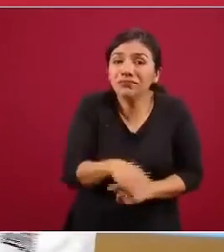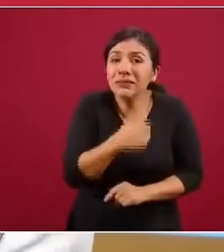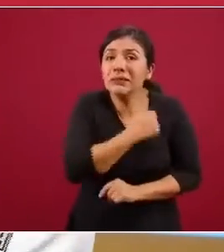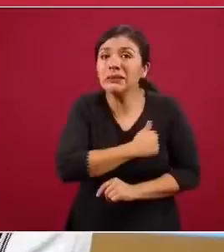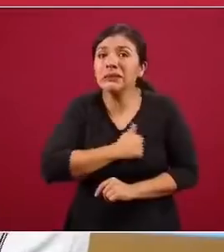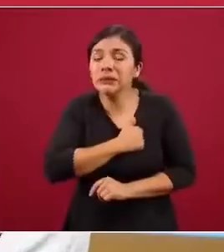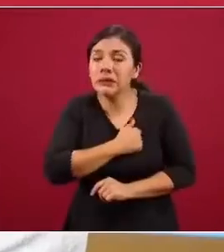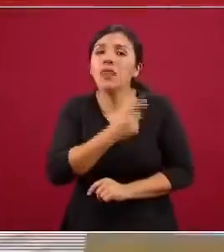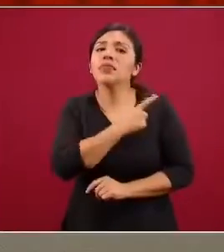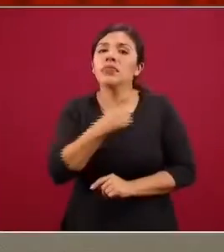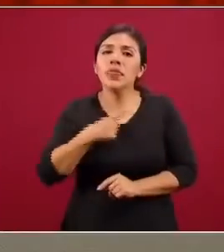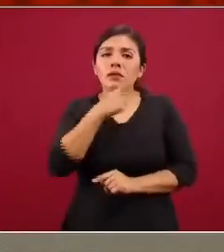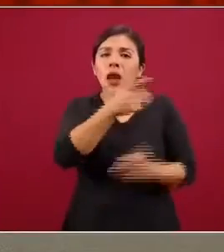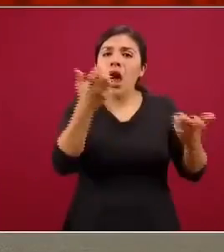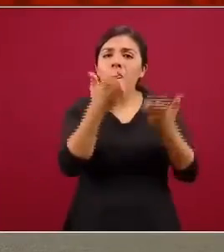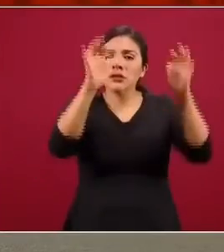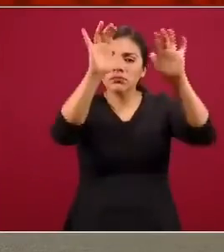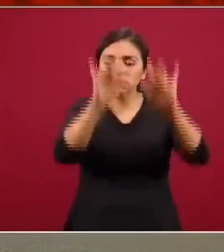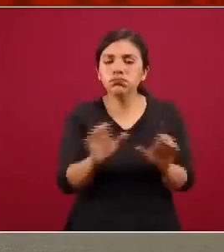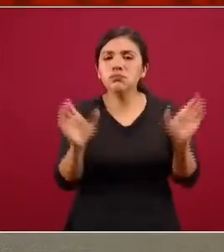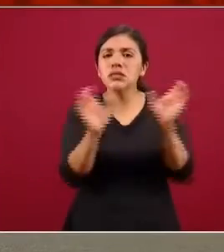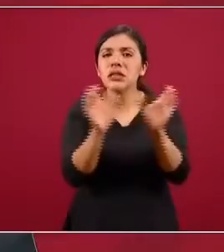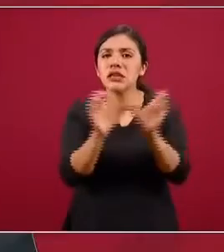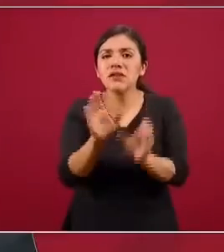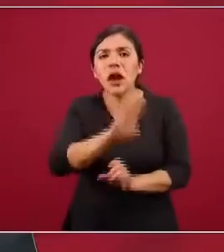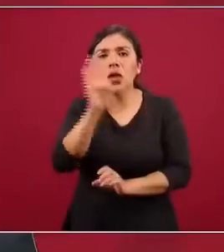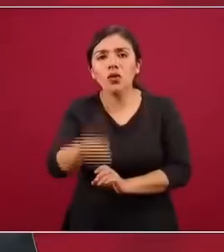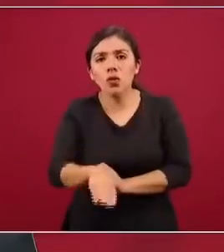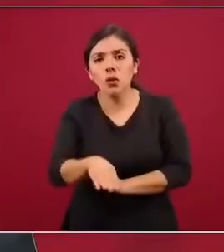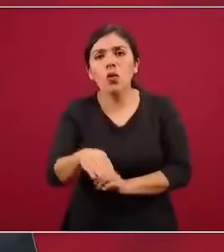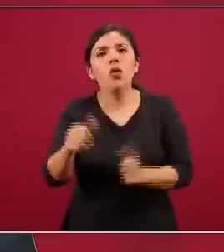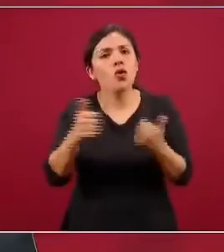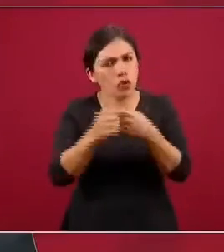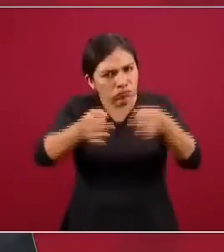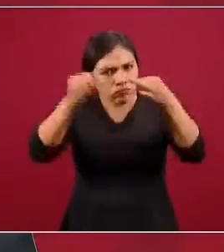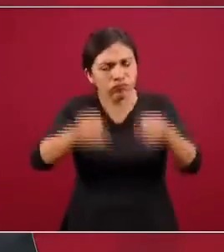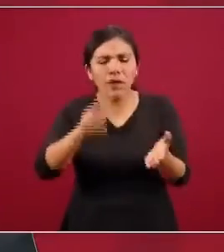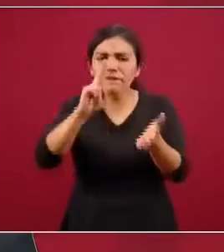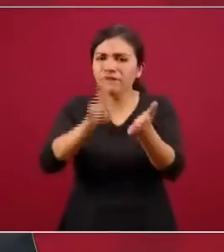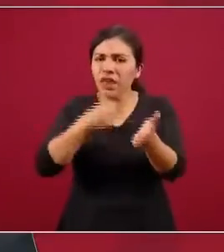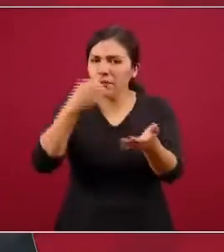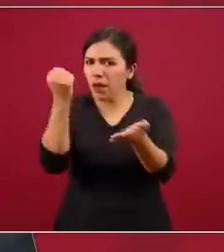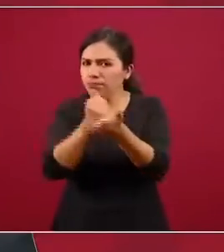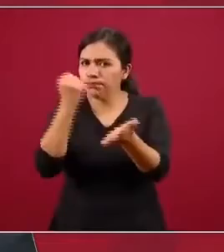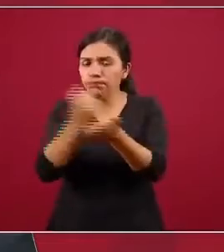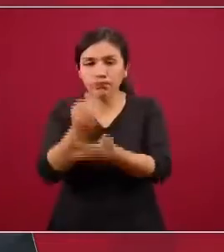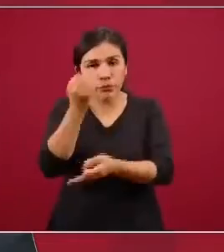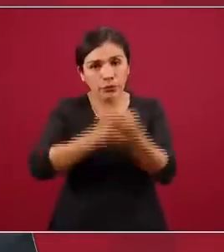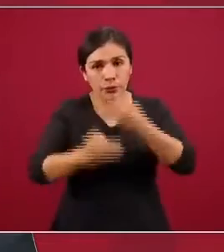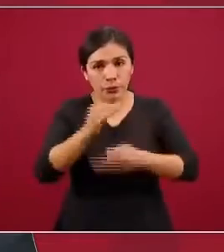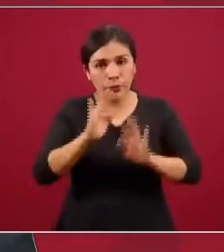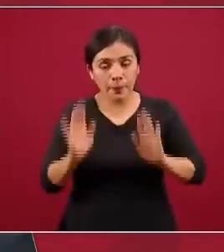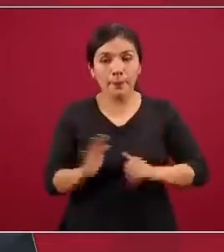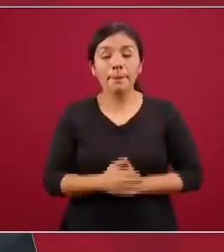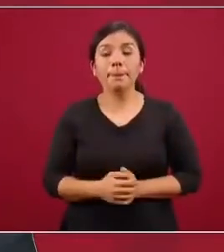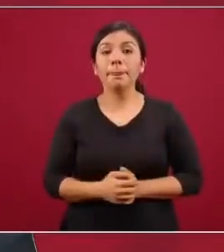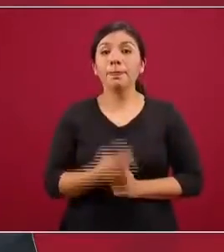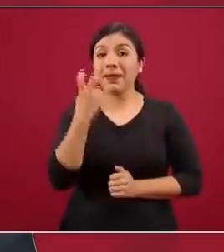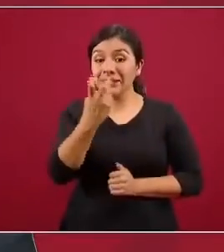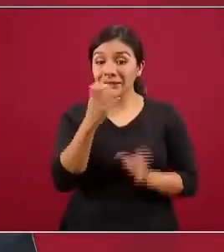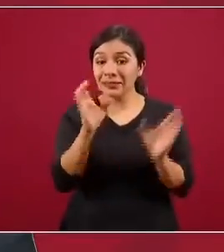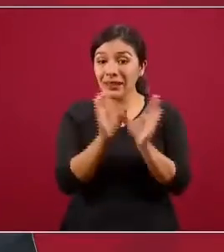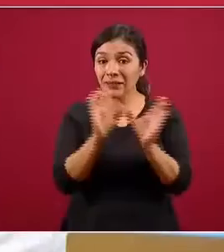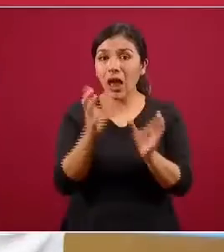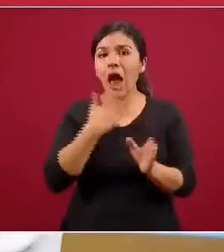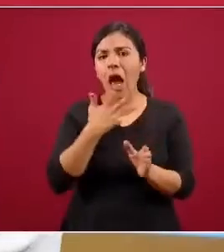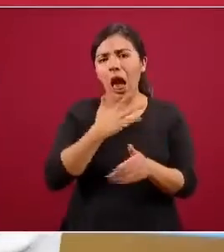persona, le den un certificado correctamente llenado y firmado. El certificado